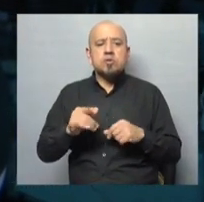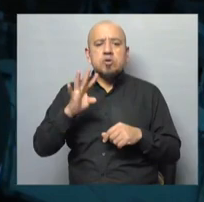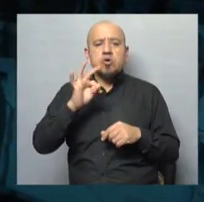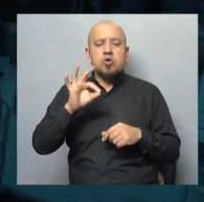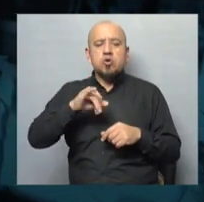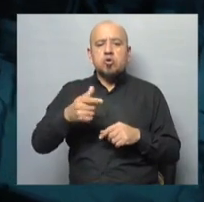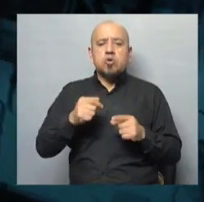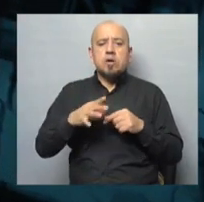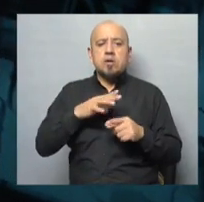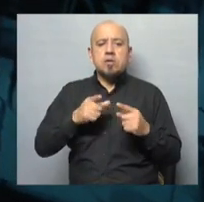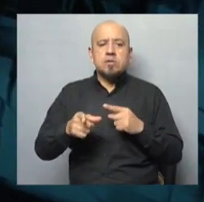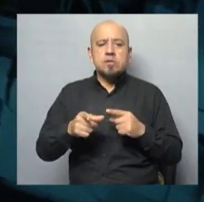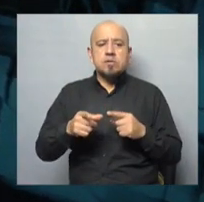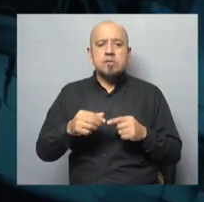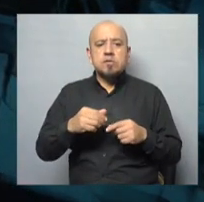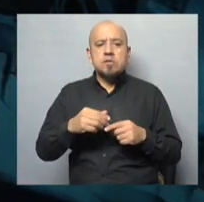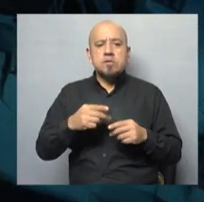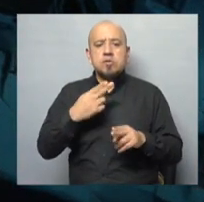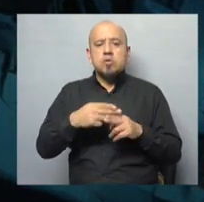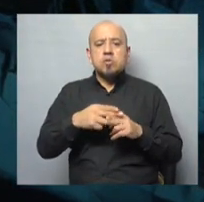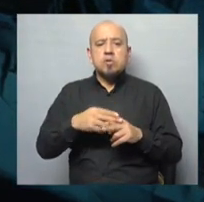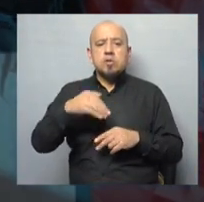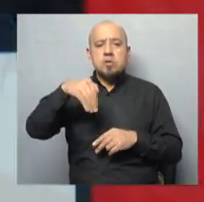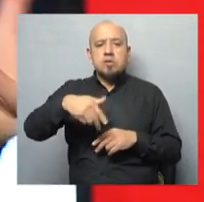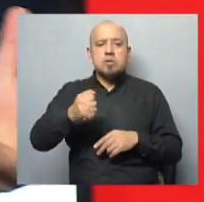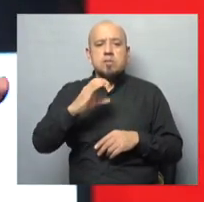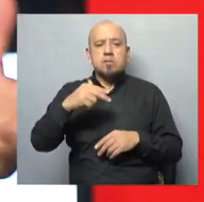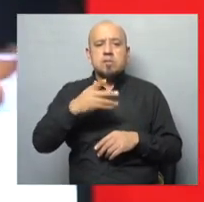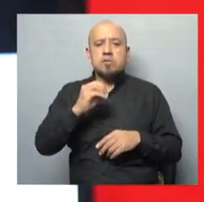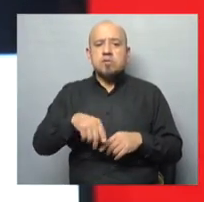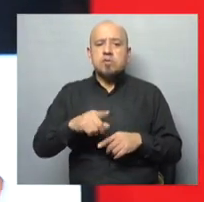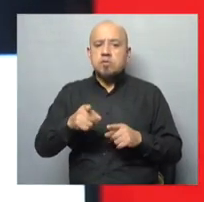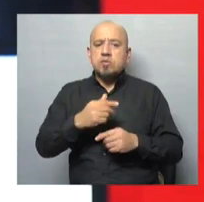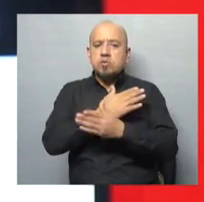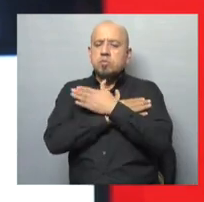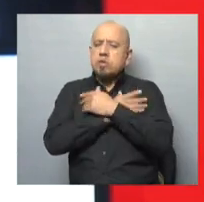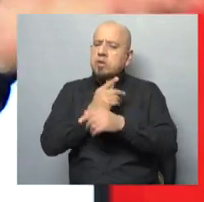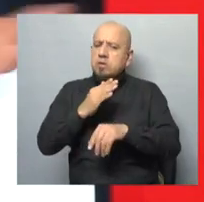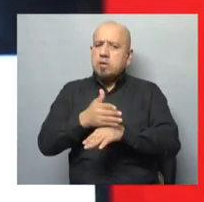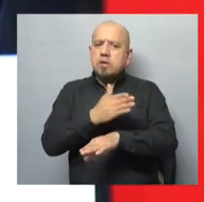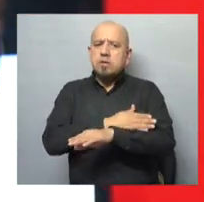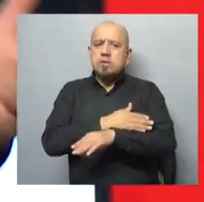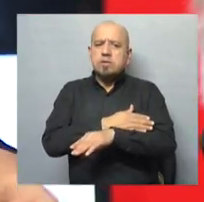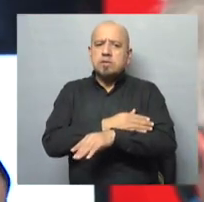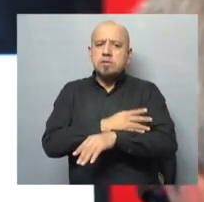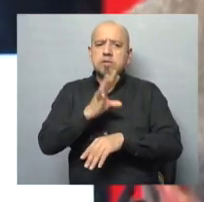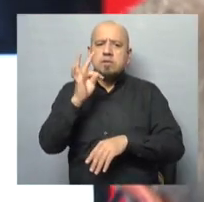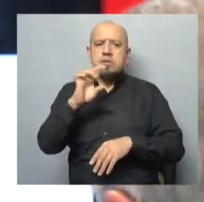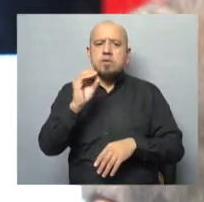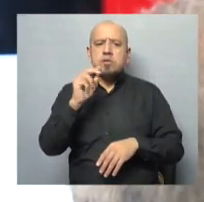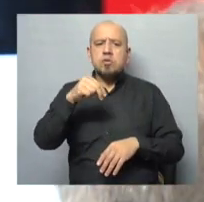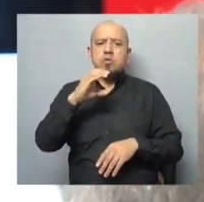había una obra de teatro en el circular y tomaba machos y me llamó una vez por una suplencia entonces no sé si esa suplencia fue anterior suárez troncoso ya estaba dando vuelta por ahí